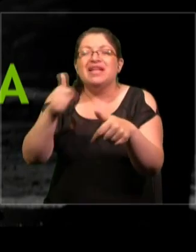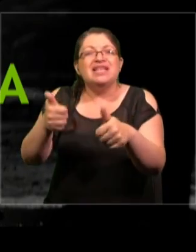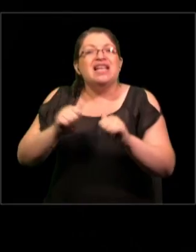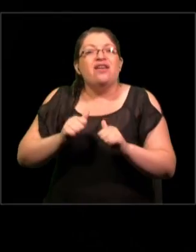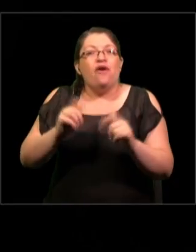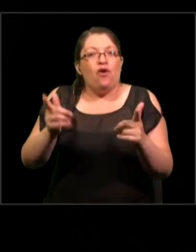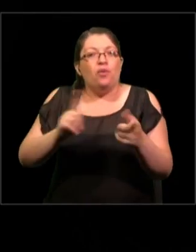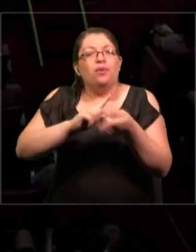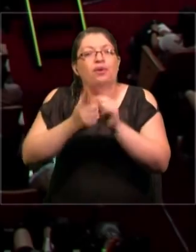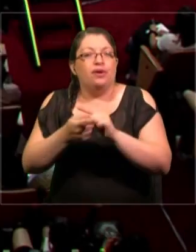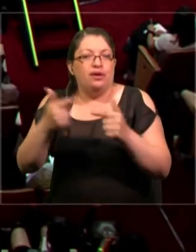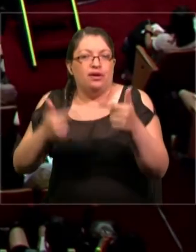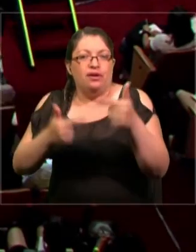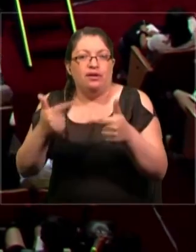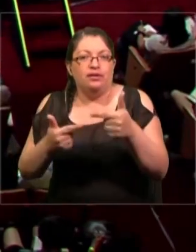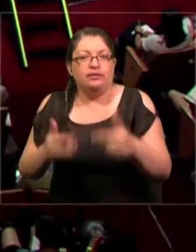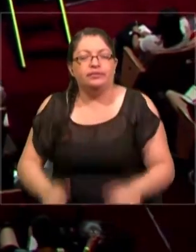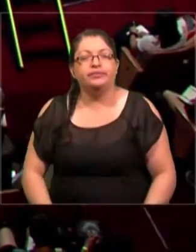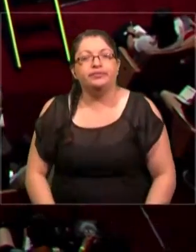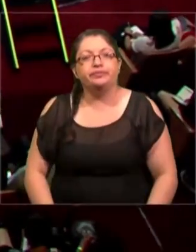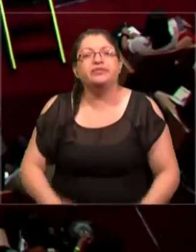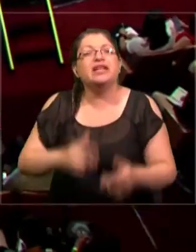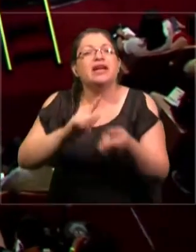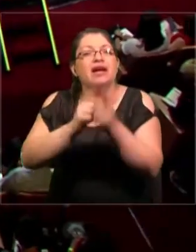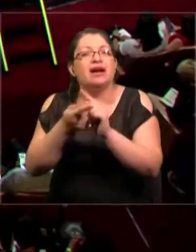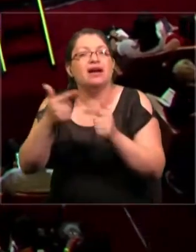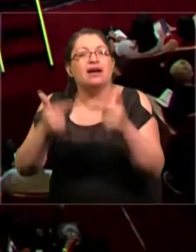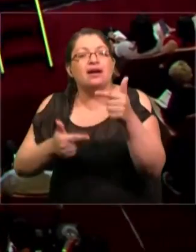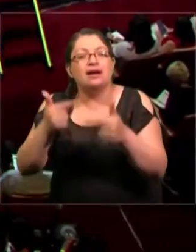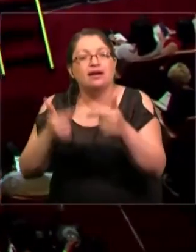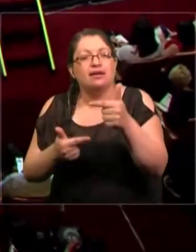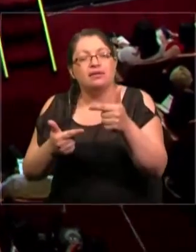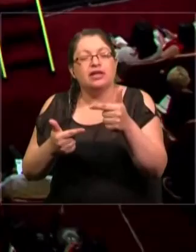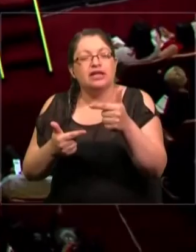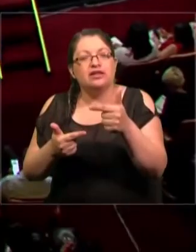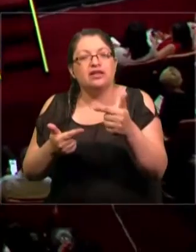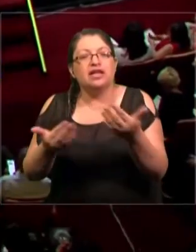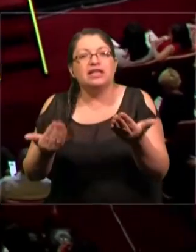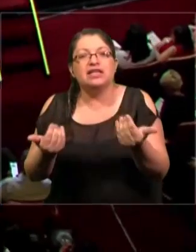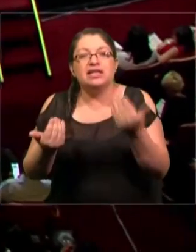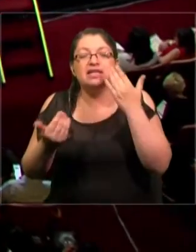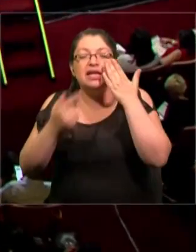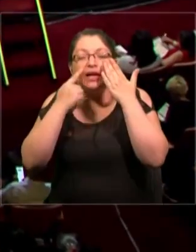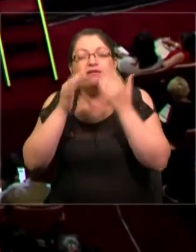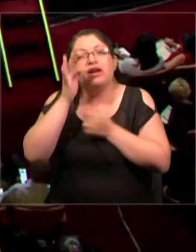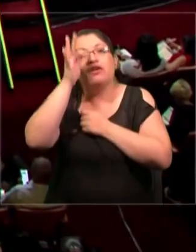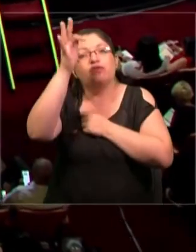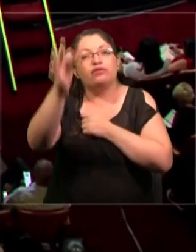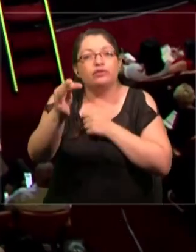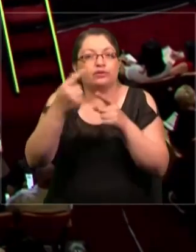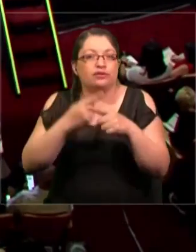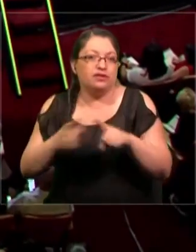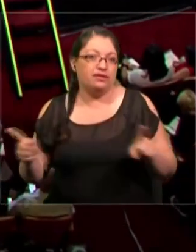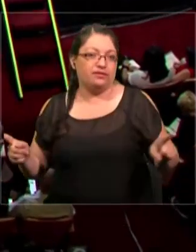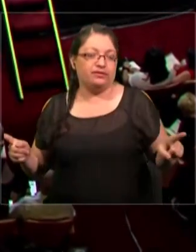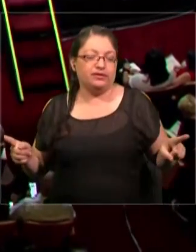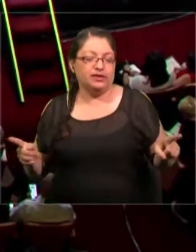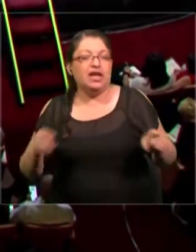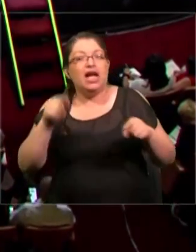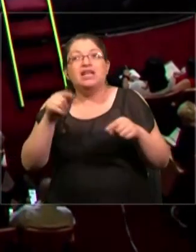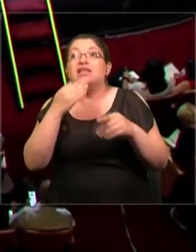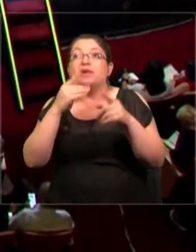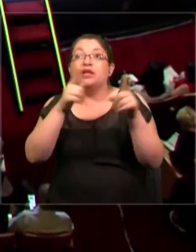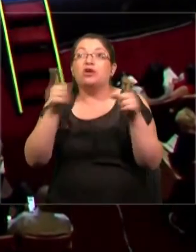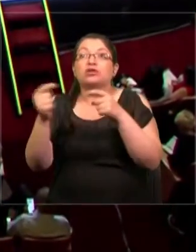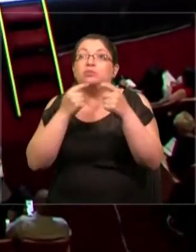cambiar la política. Y cambiar la política requiere mirar el futuro de una forma distinta. Esta es otra